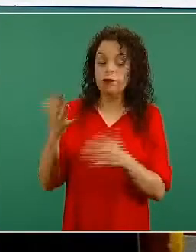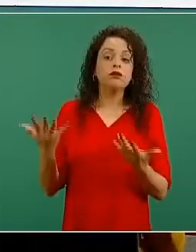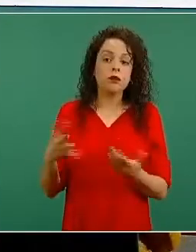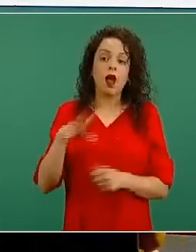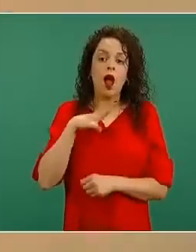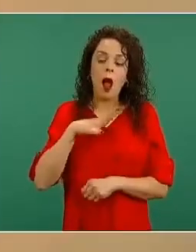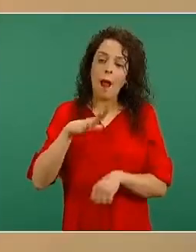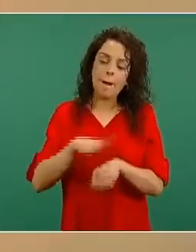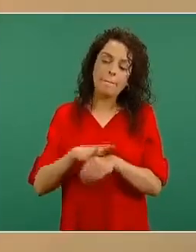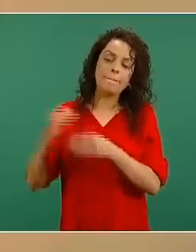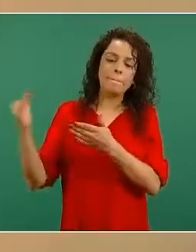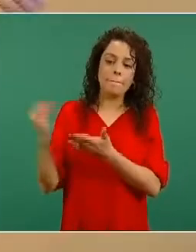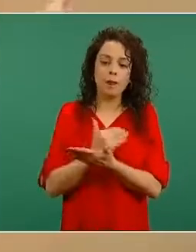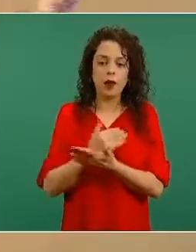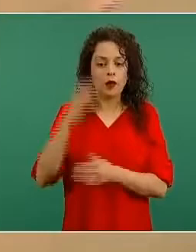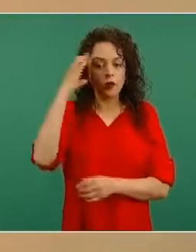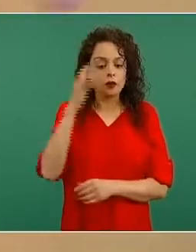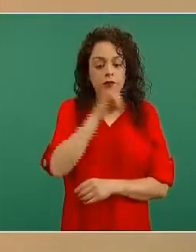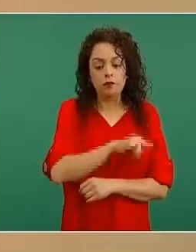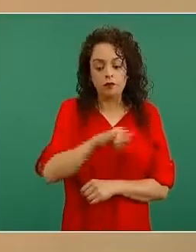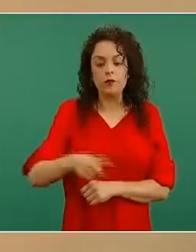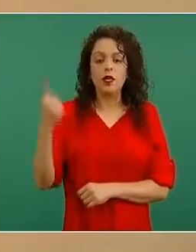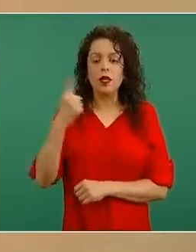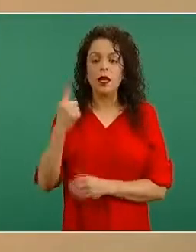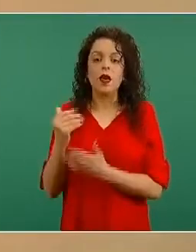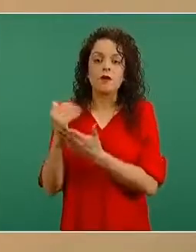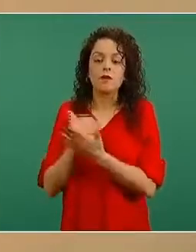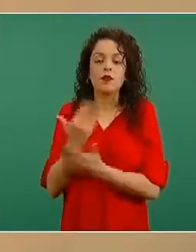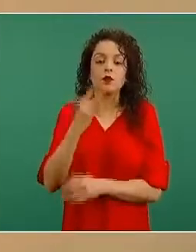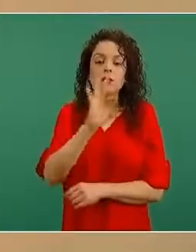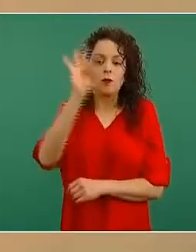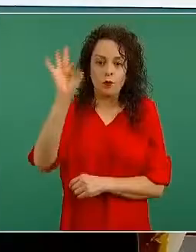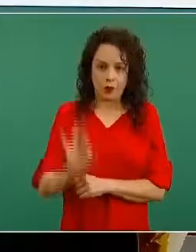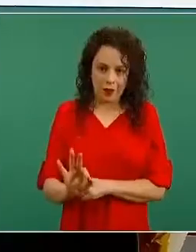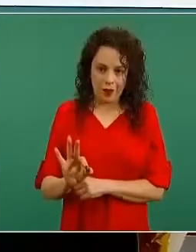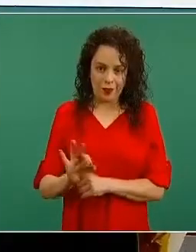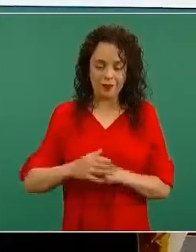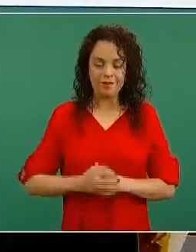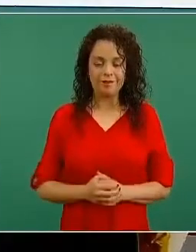hay muchas menos camas disponibles que en los que tienen menos del 50%.